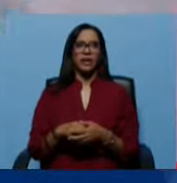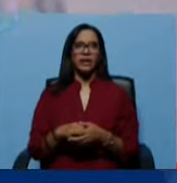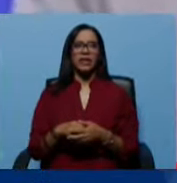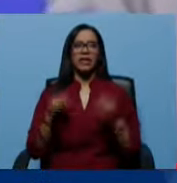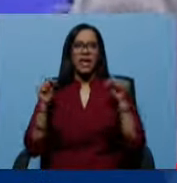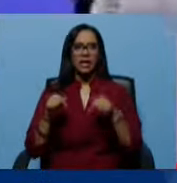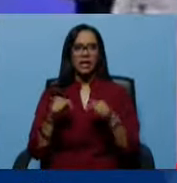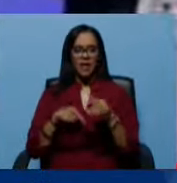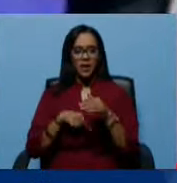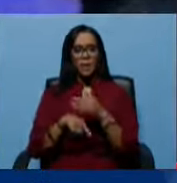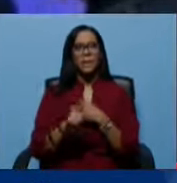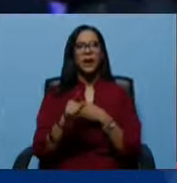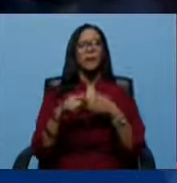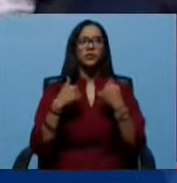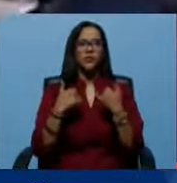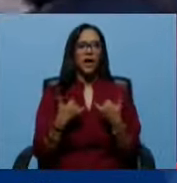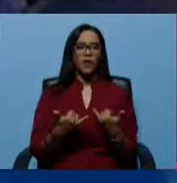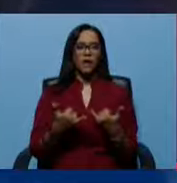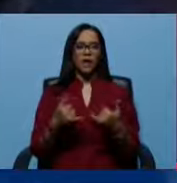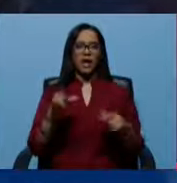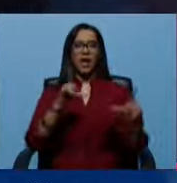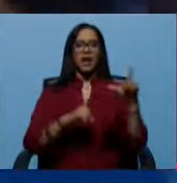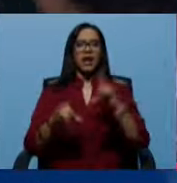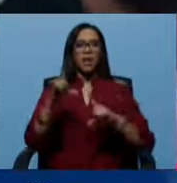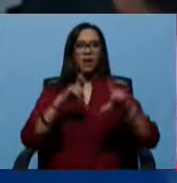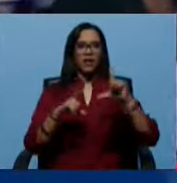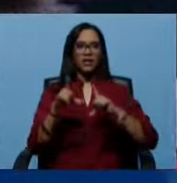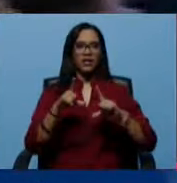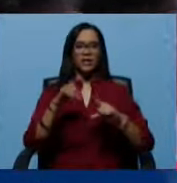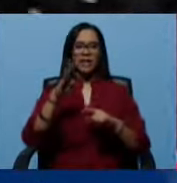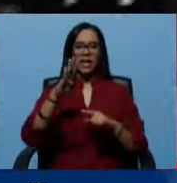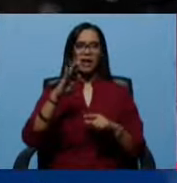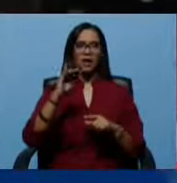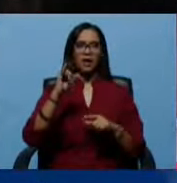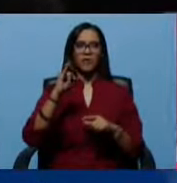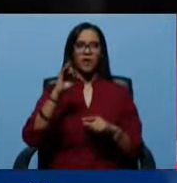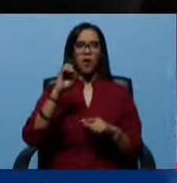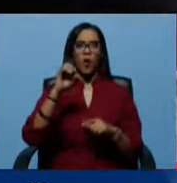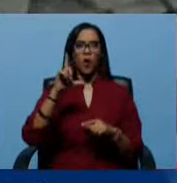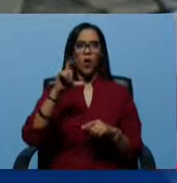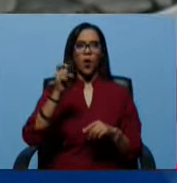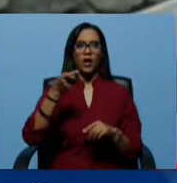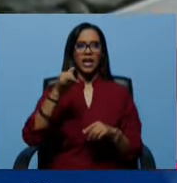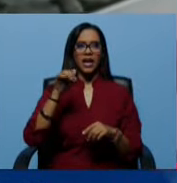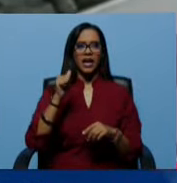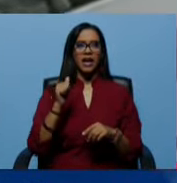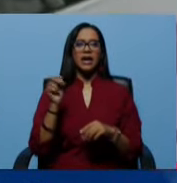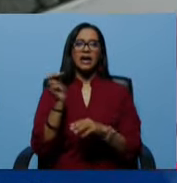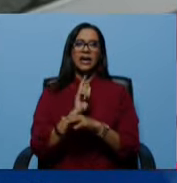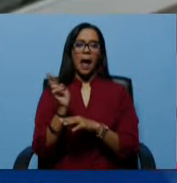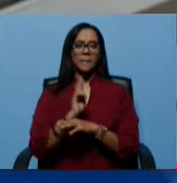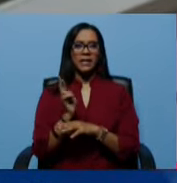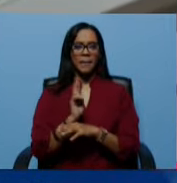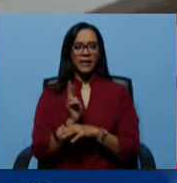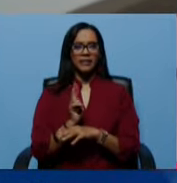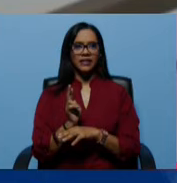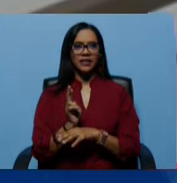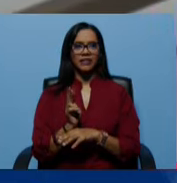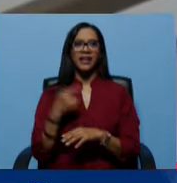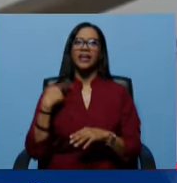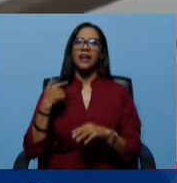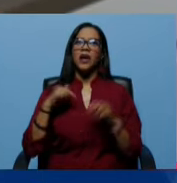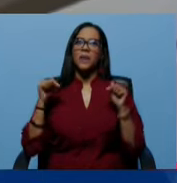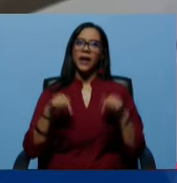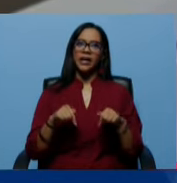ahora al laboratorio de biología. Aquí tenemos rápidamente, profe. Ajá, ¿qué tenemos